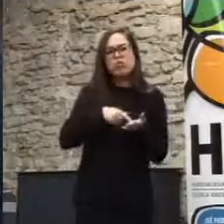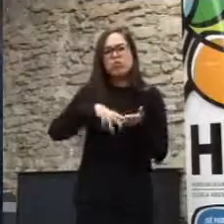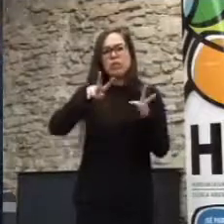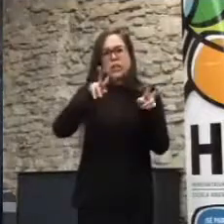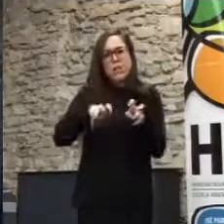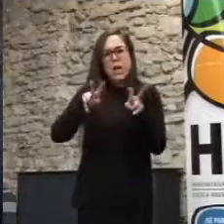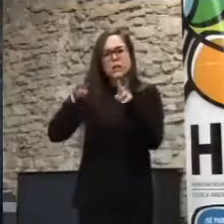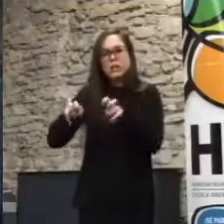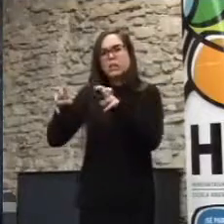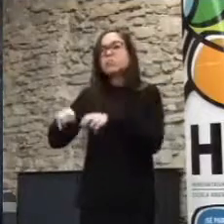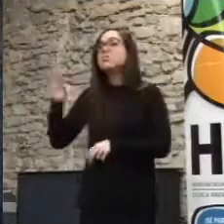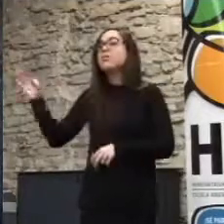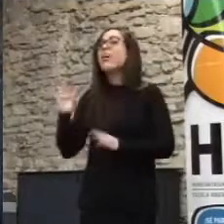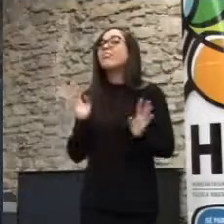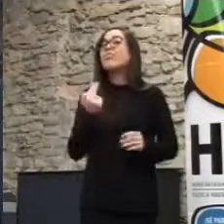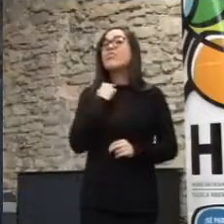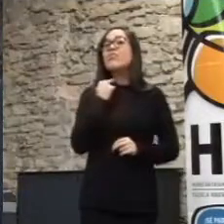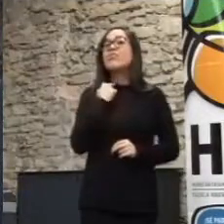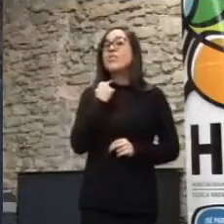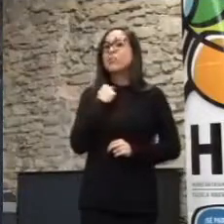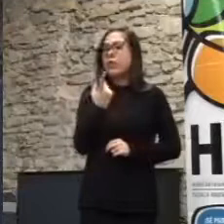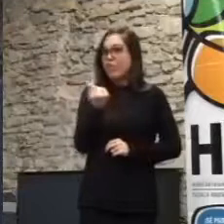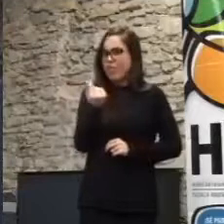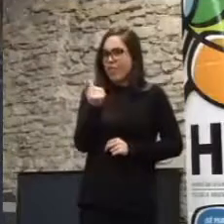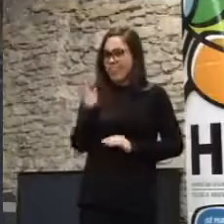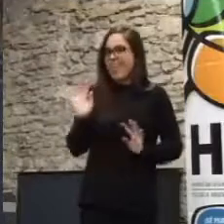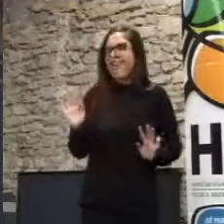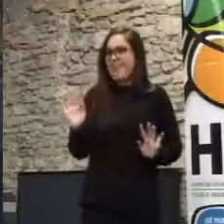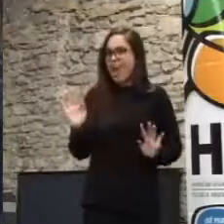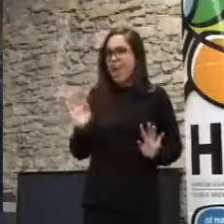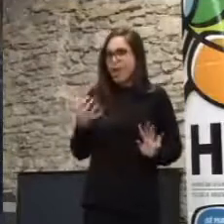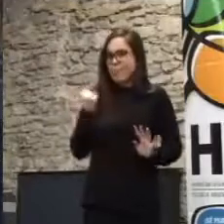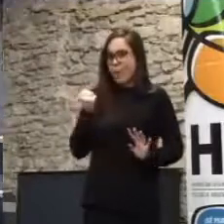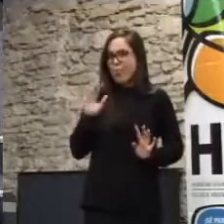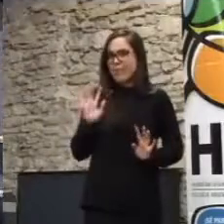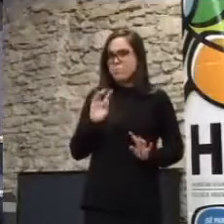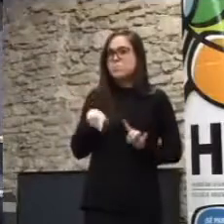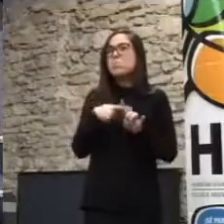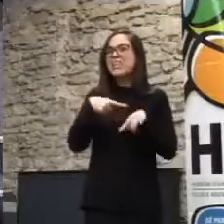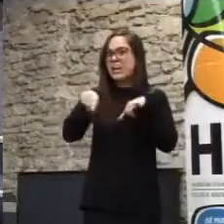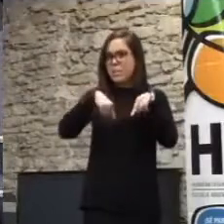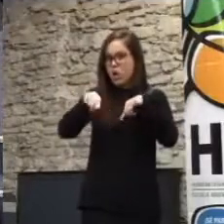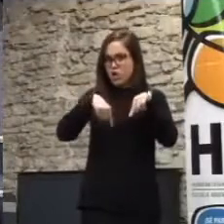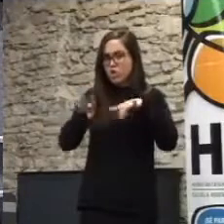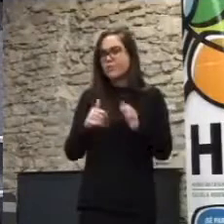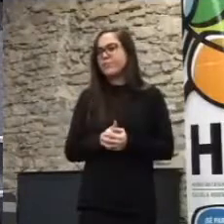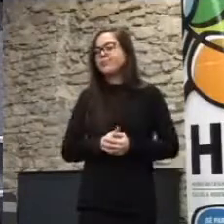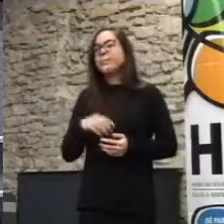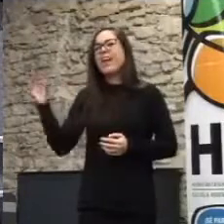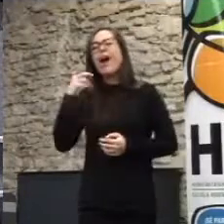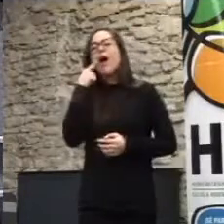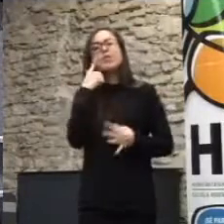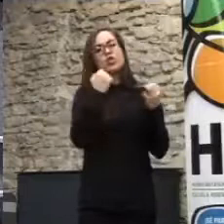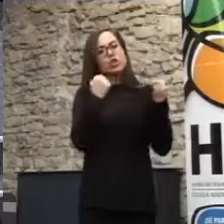¿cómo explicas eso? Ojo con la Diputación, que es la que maneja los dineros. Sí, pero eso ¿cómo se lo explicas a mí mismo, por ejemplo? No, a ver, son instituciones